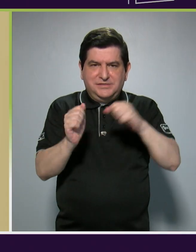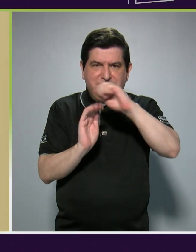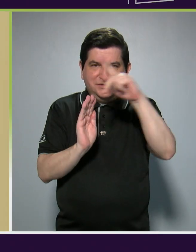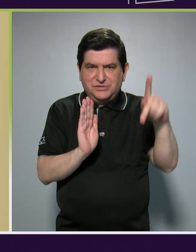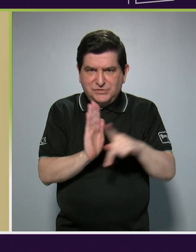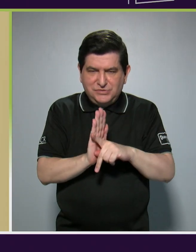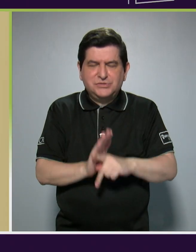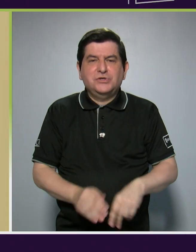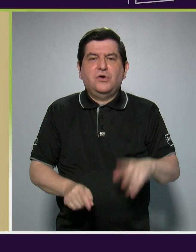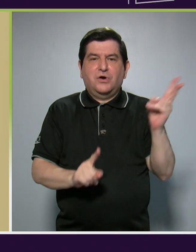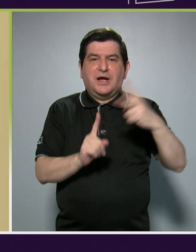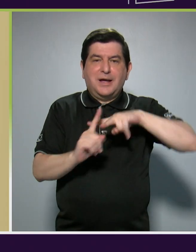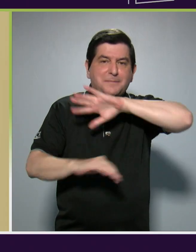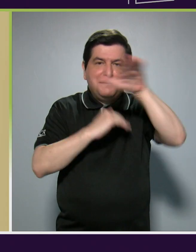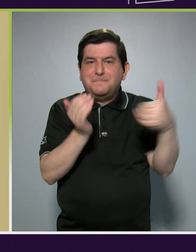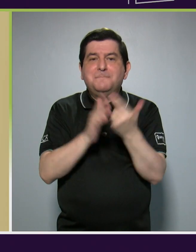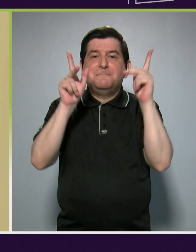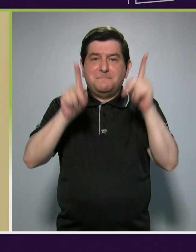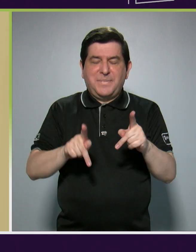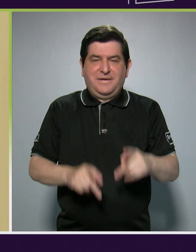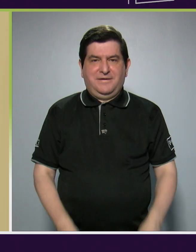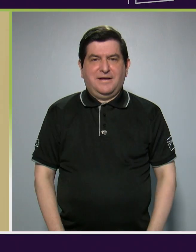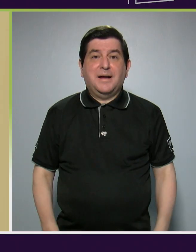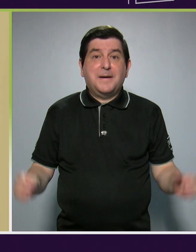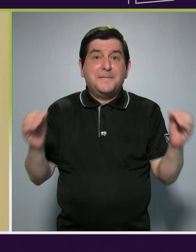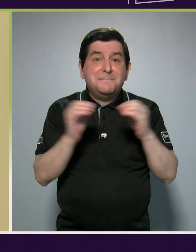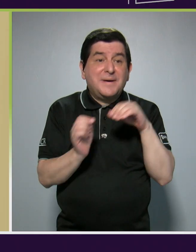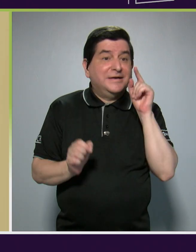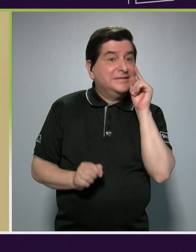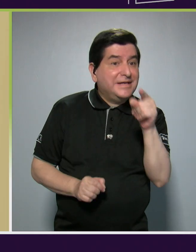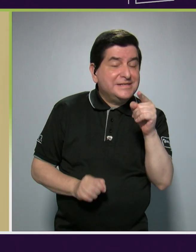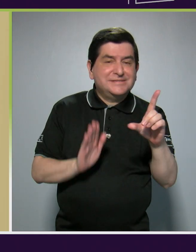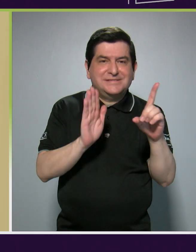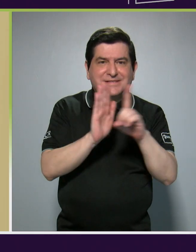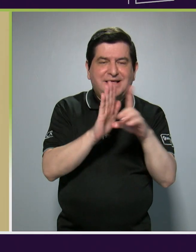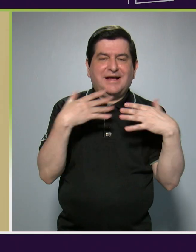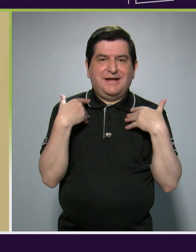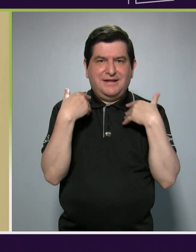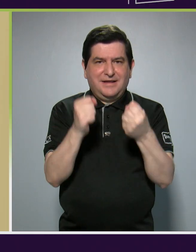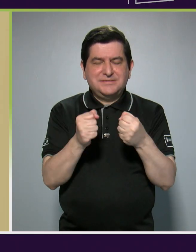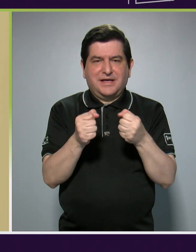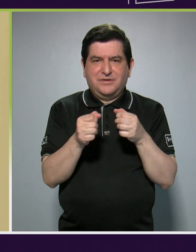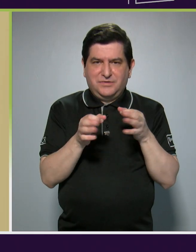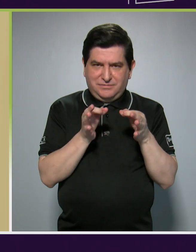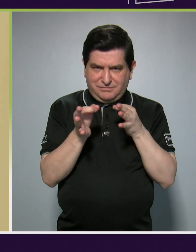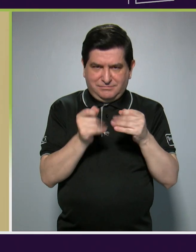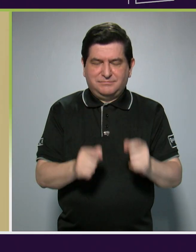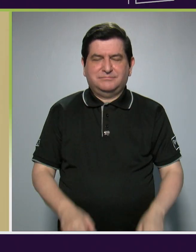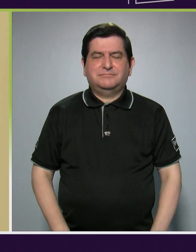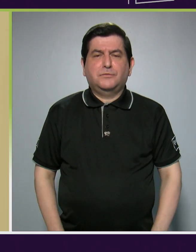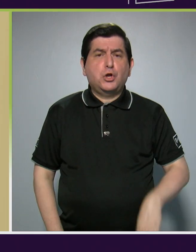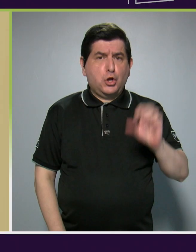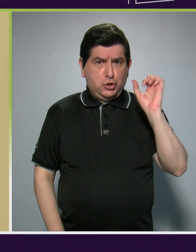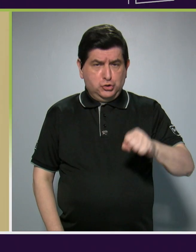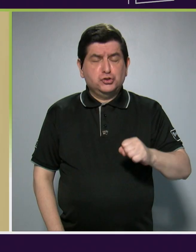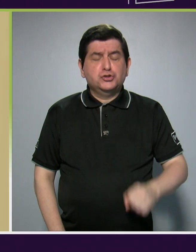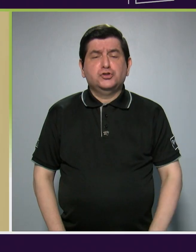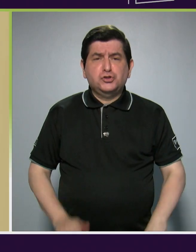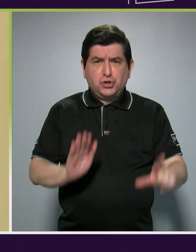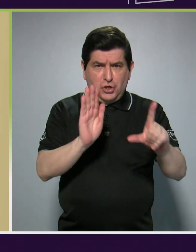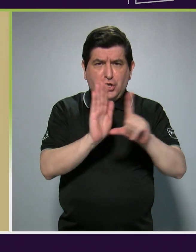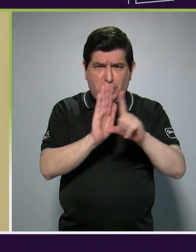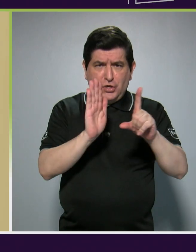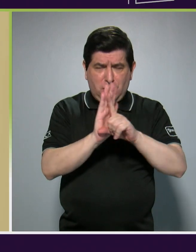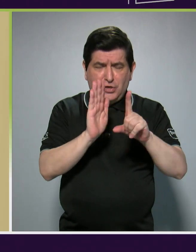a todas las personas, ¿verdad? Y más esta que habla del derecho de la salud. Entonces, sí es jurisprudencia,